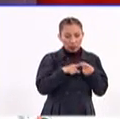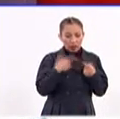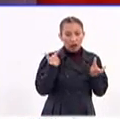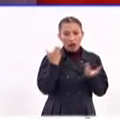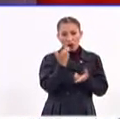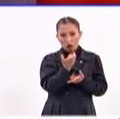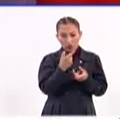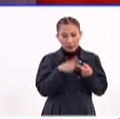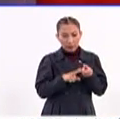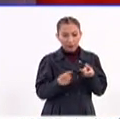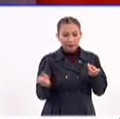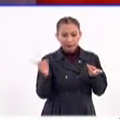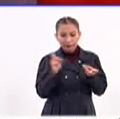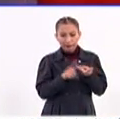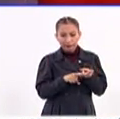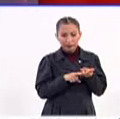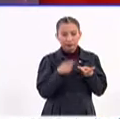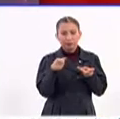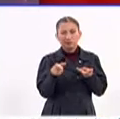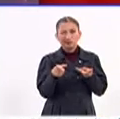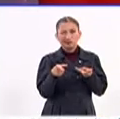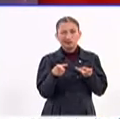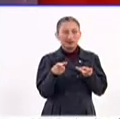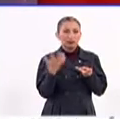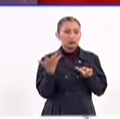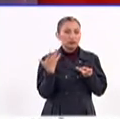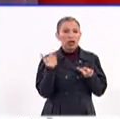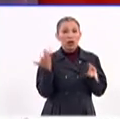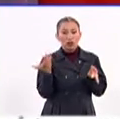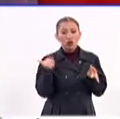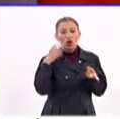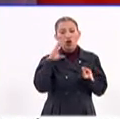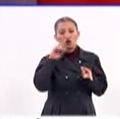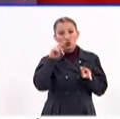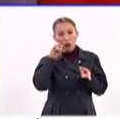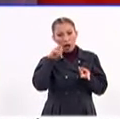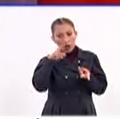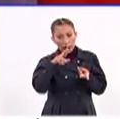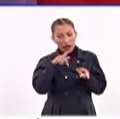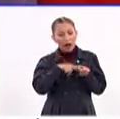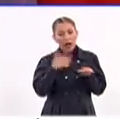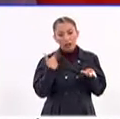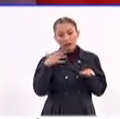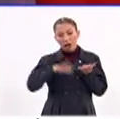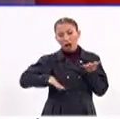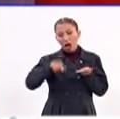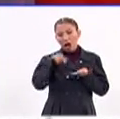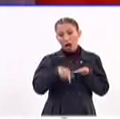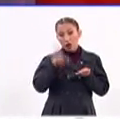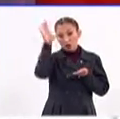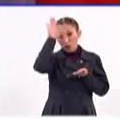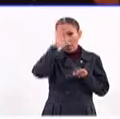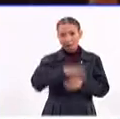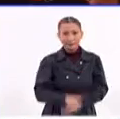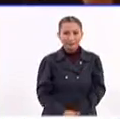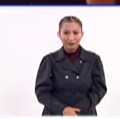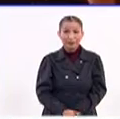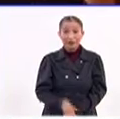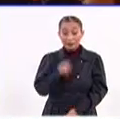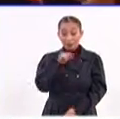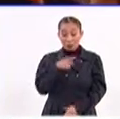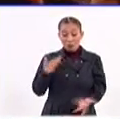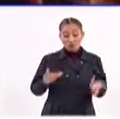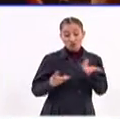de economía, de consular, y nuestra sección es cultural. De